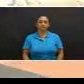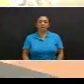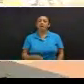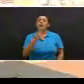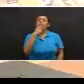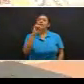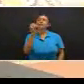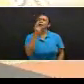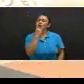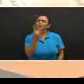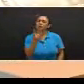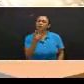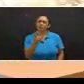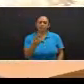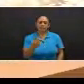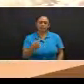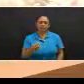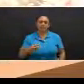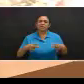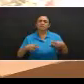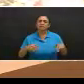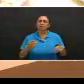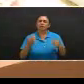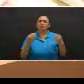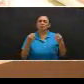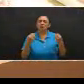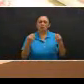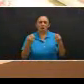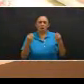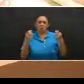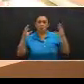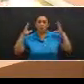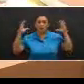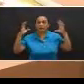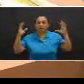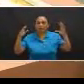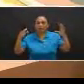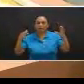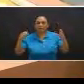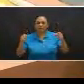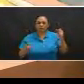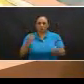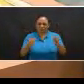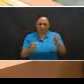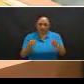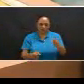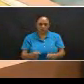Hermano, perdón, es que había una gran trabazón y vine tarde al privilegio. Nada, te sentás.